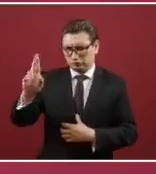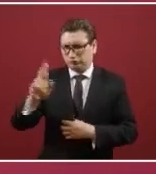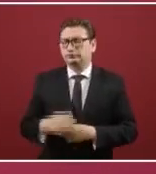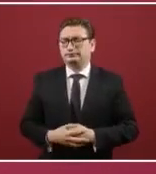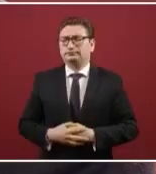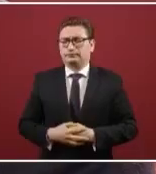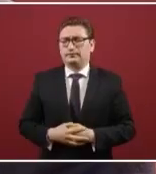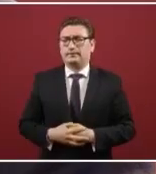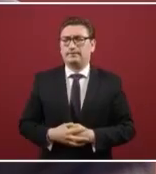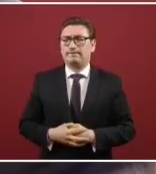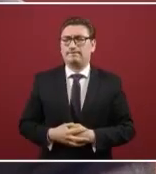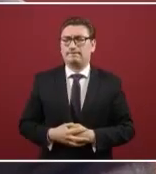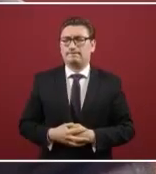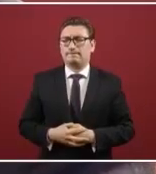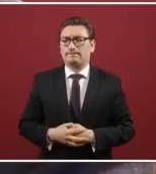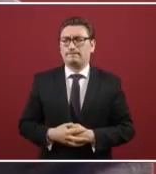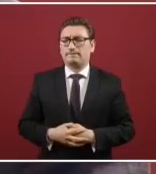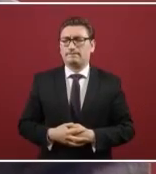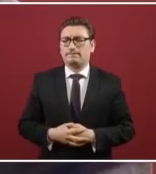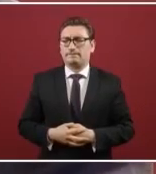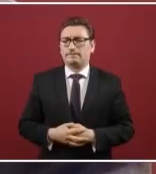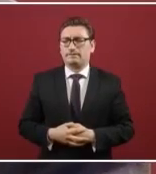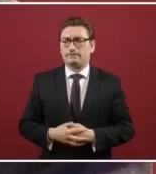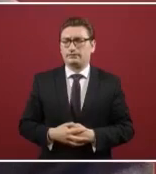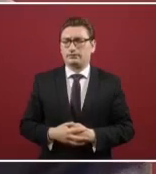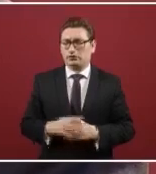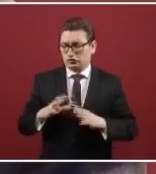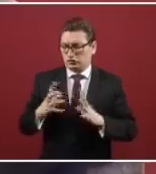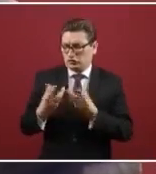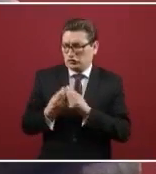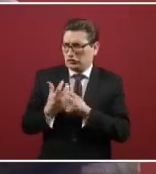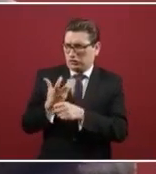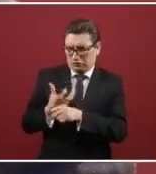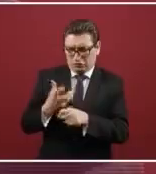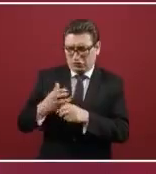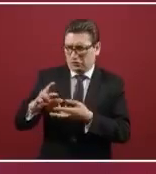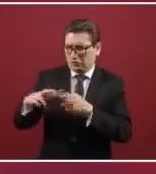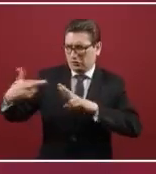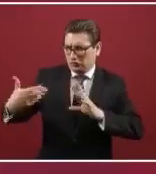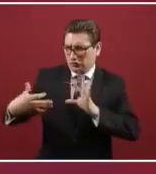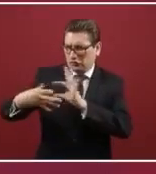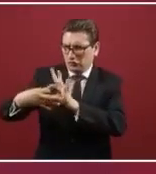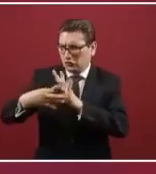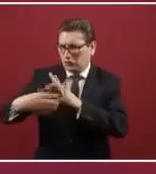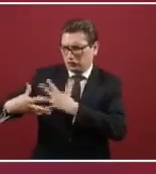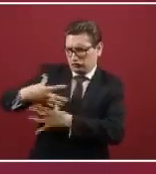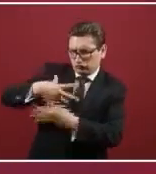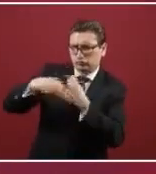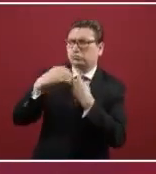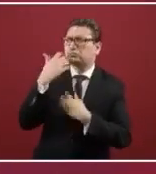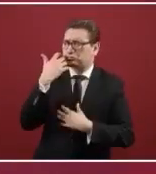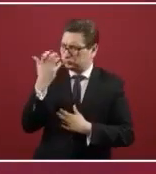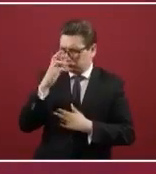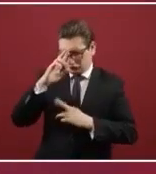caso especial de nuestra relación con Estados Unidos queremos que sea una relación